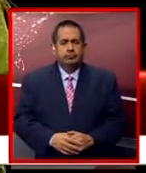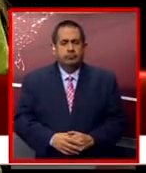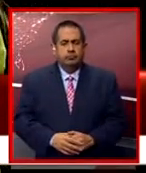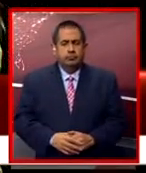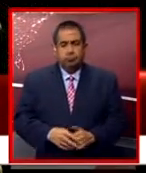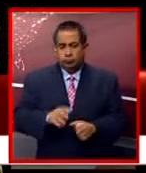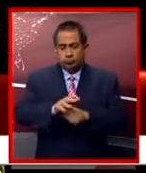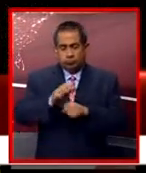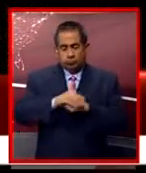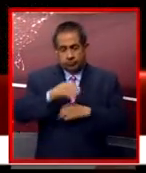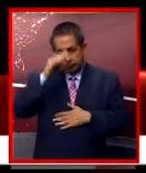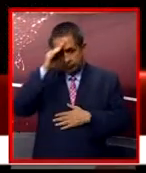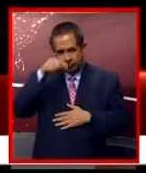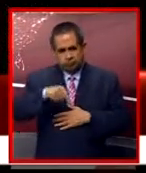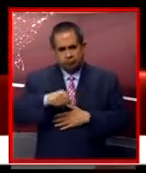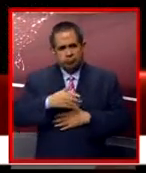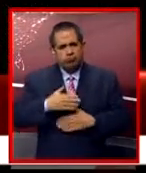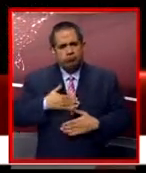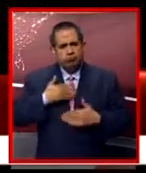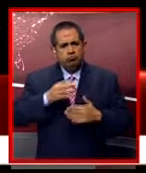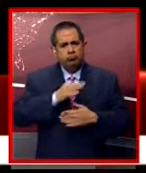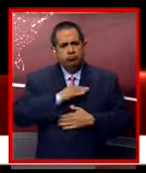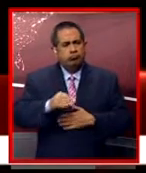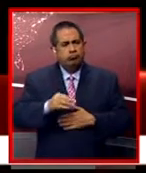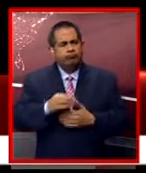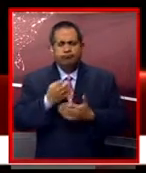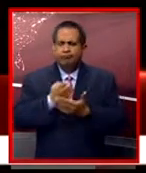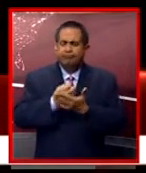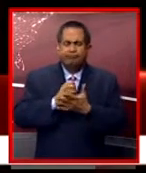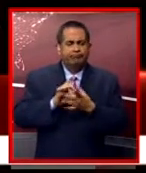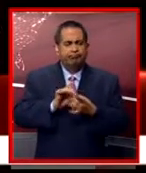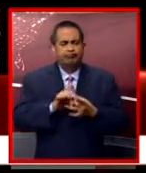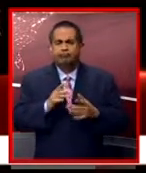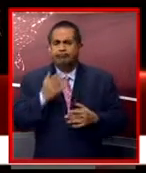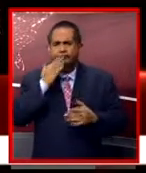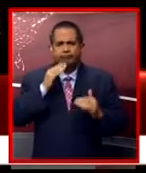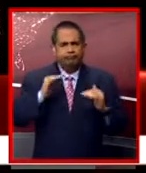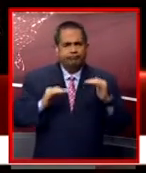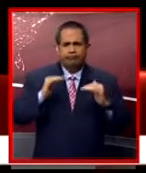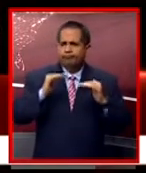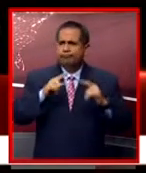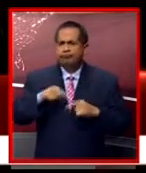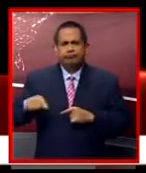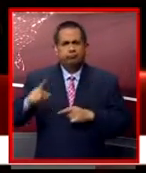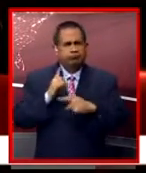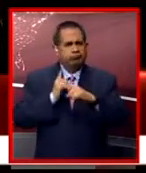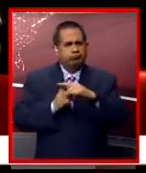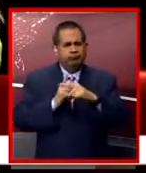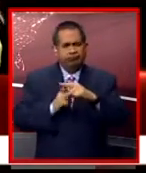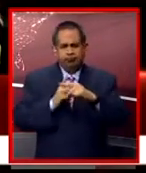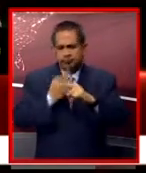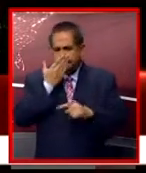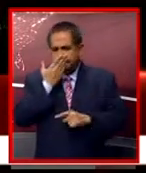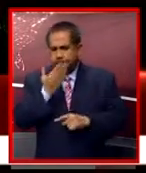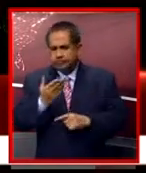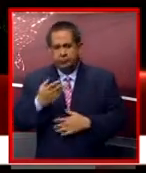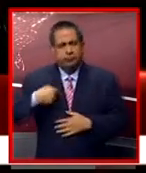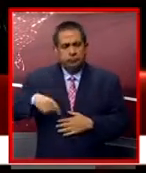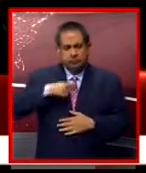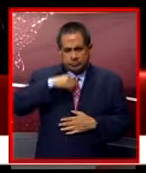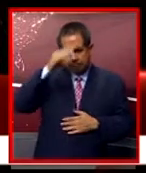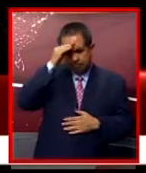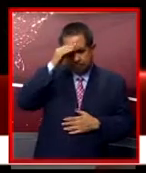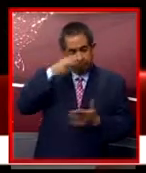Mantiene una visión de confianza en la economía y un balance económico positivo. Coincidimos con